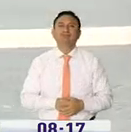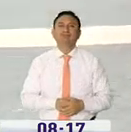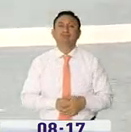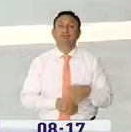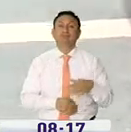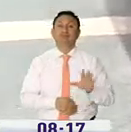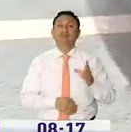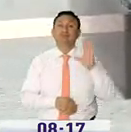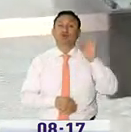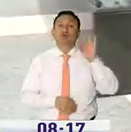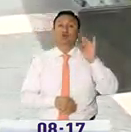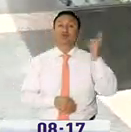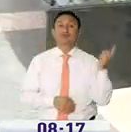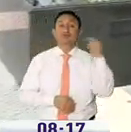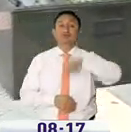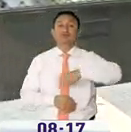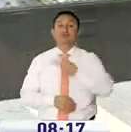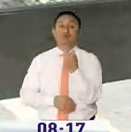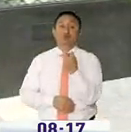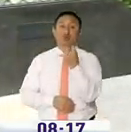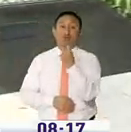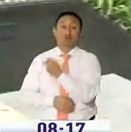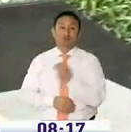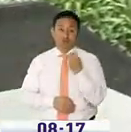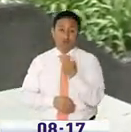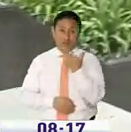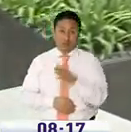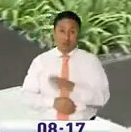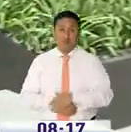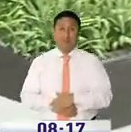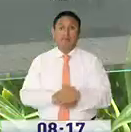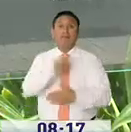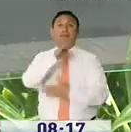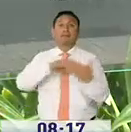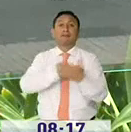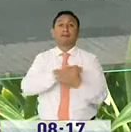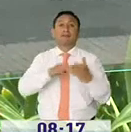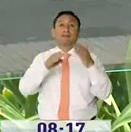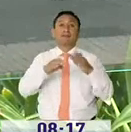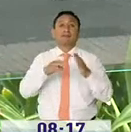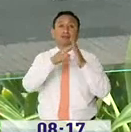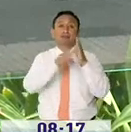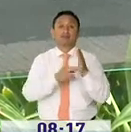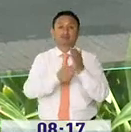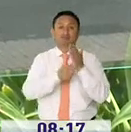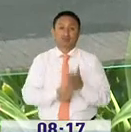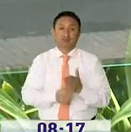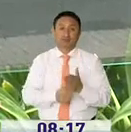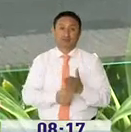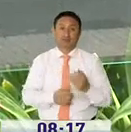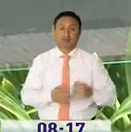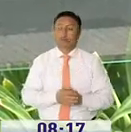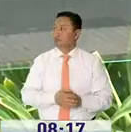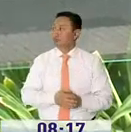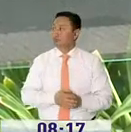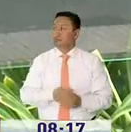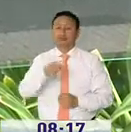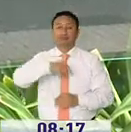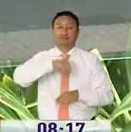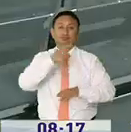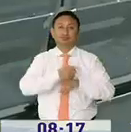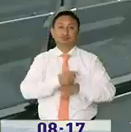Desde las 8 de la mañana hasta las 12 de la tarde es el horario de atención del registro civil impuesto debido al estado de